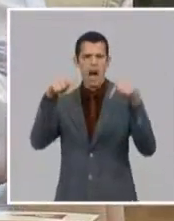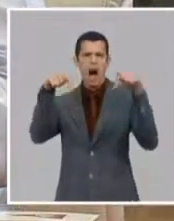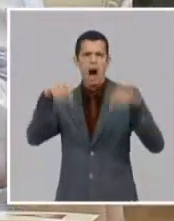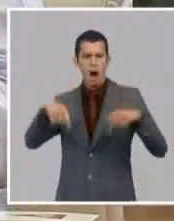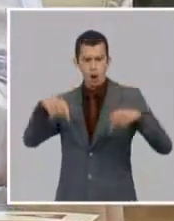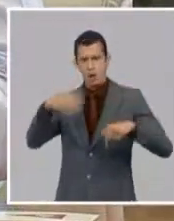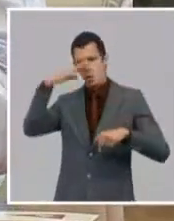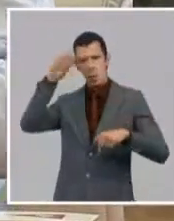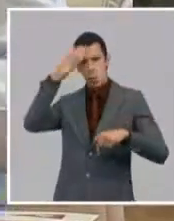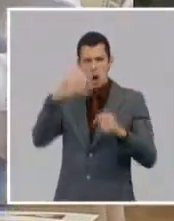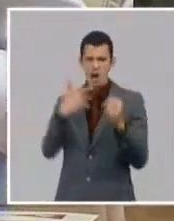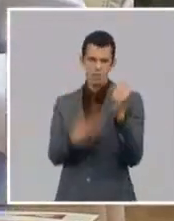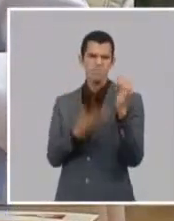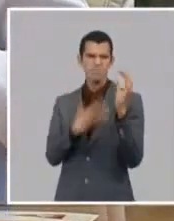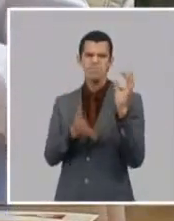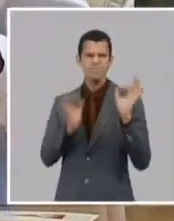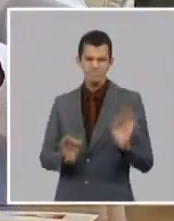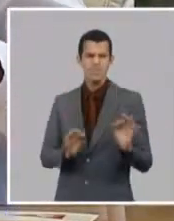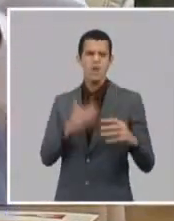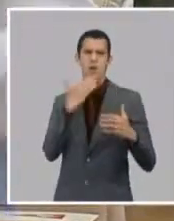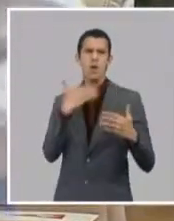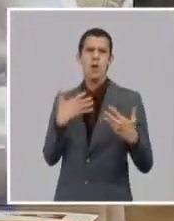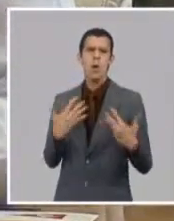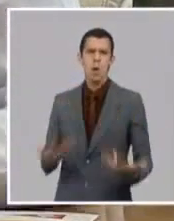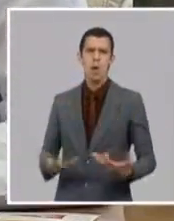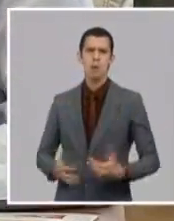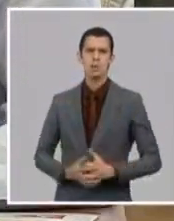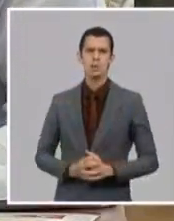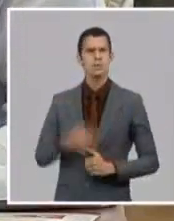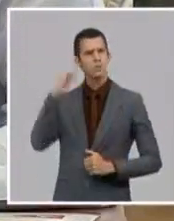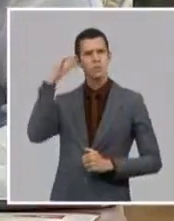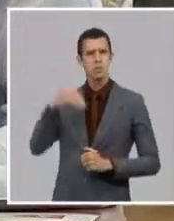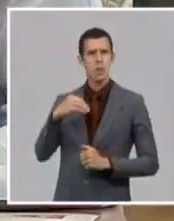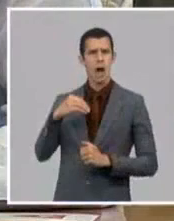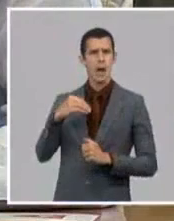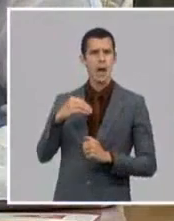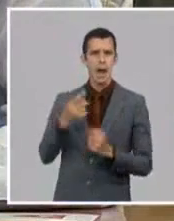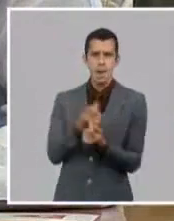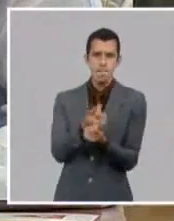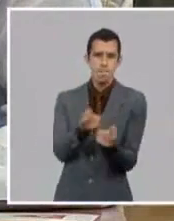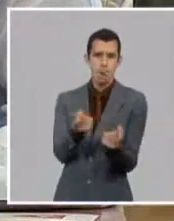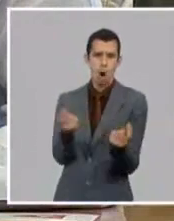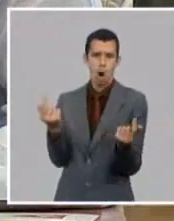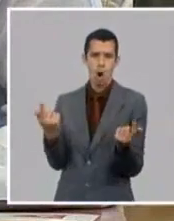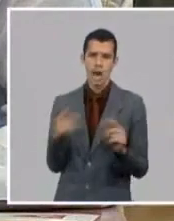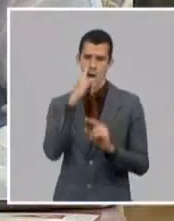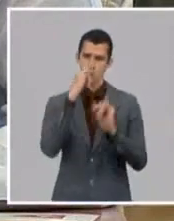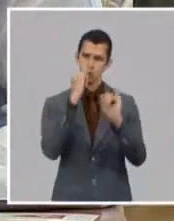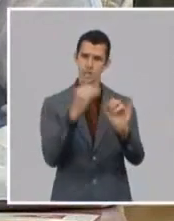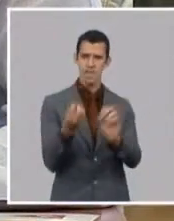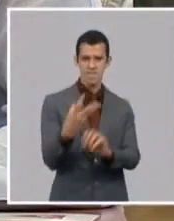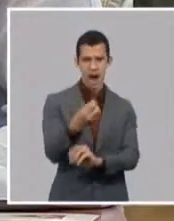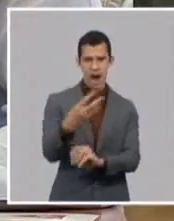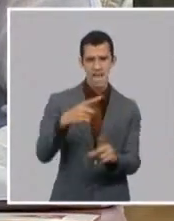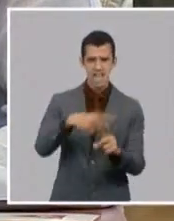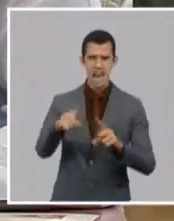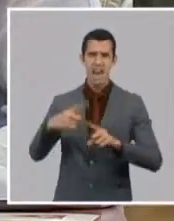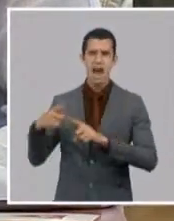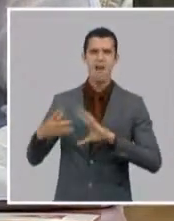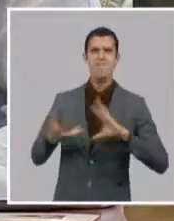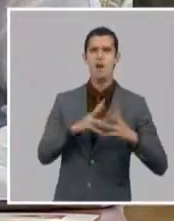esta situación que estamos diciendo, en medio de esta situación con la que nos tratan de ahogar y asfixiar con un golpe